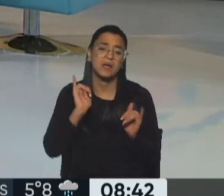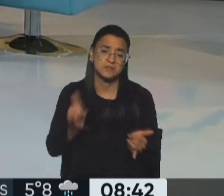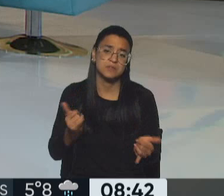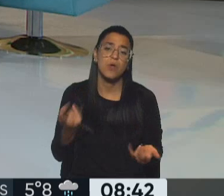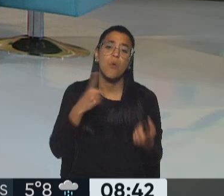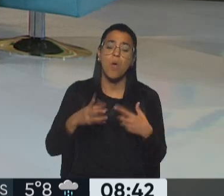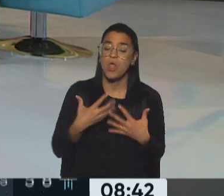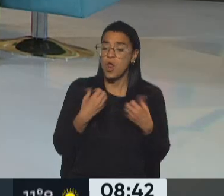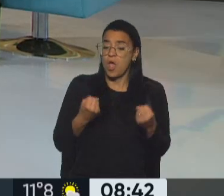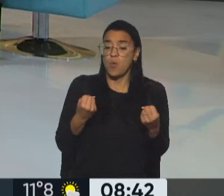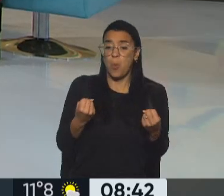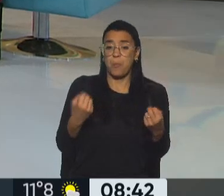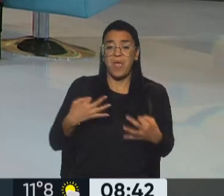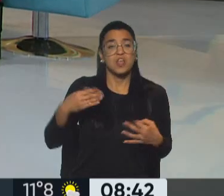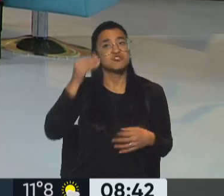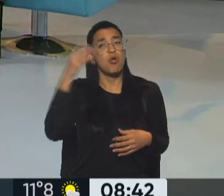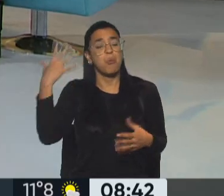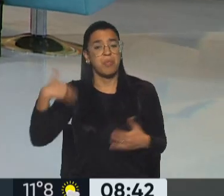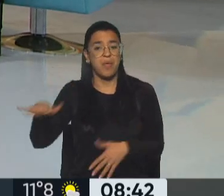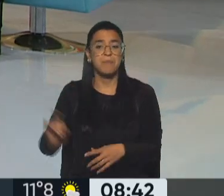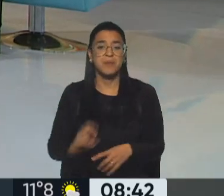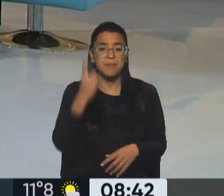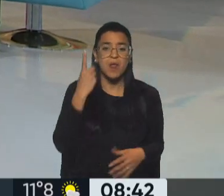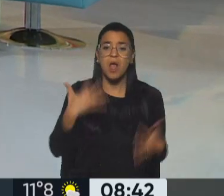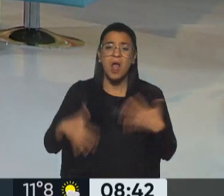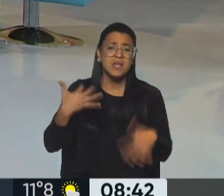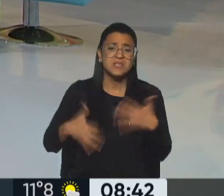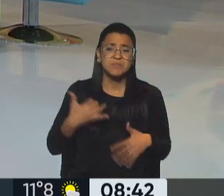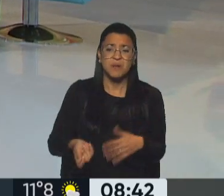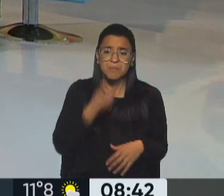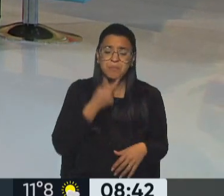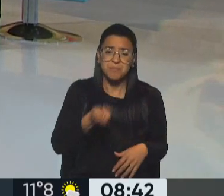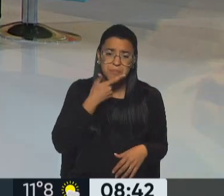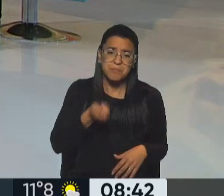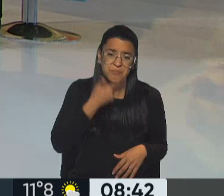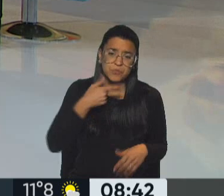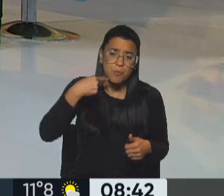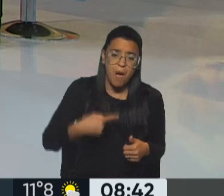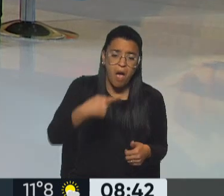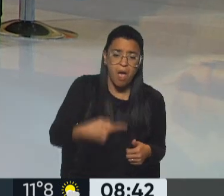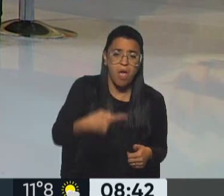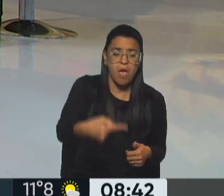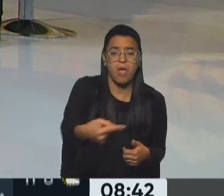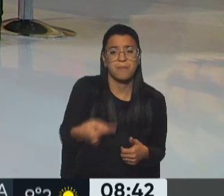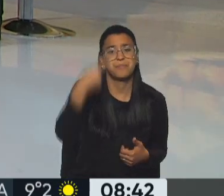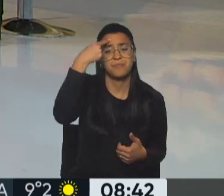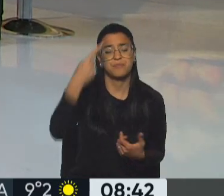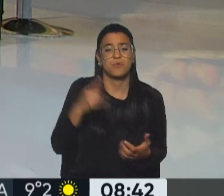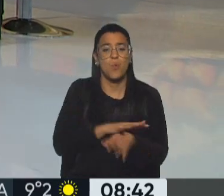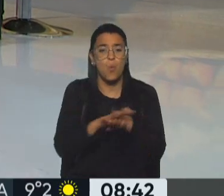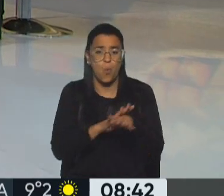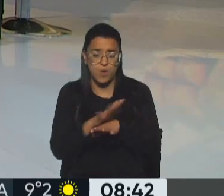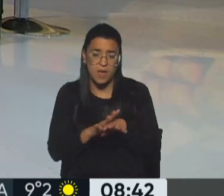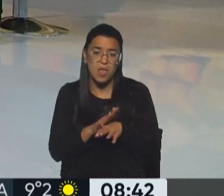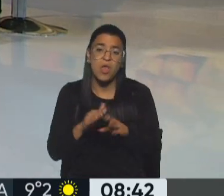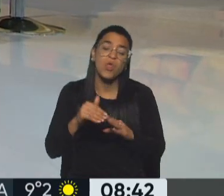se recupera clínicamente se olvida. Al principio estás desesperado porque te sentís mal y entonces tomás lo primero que pensás que te va a curar